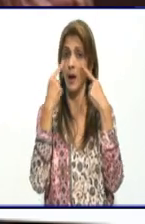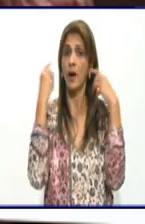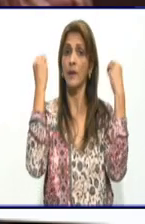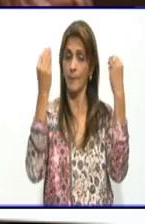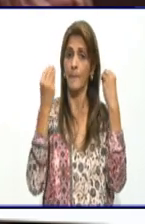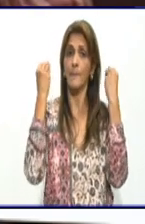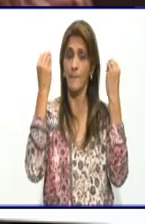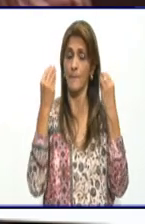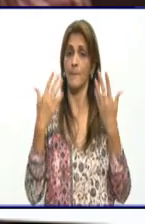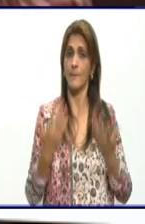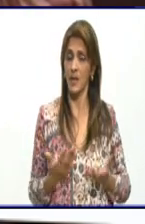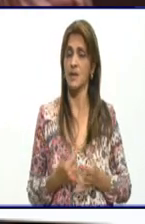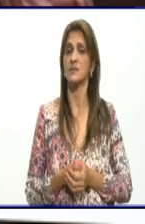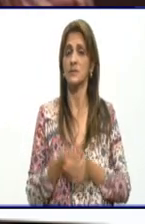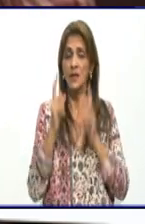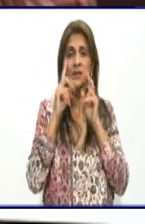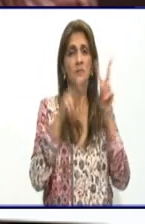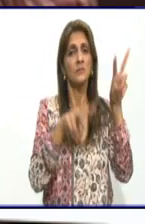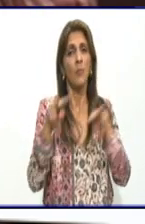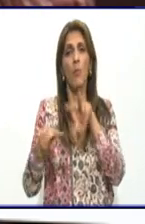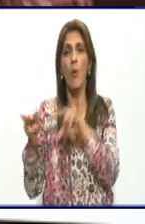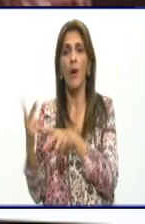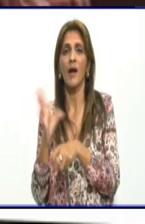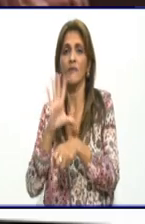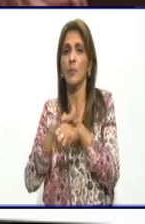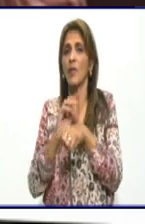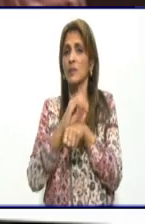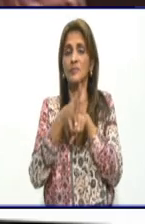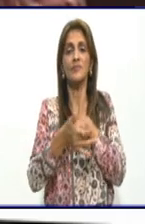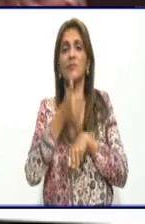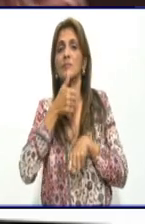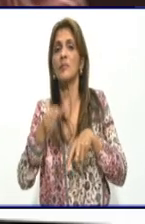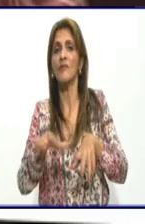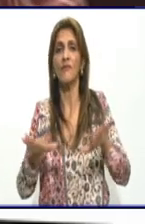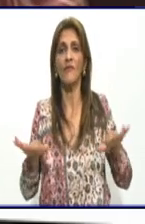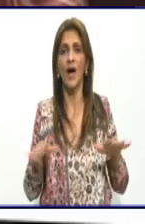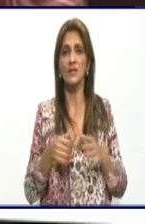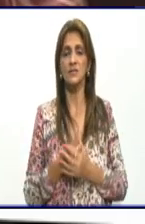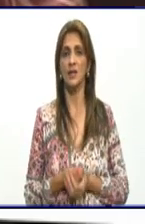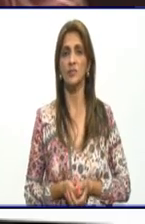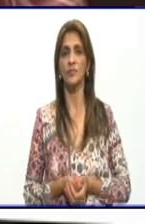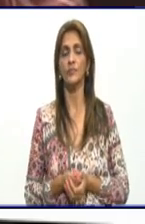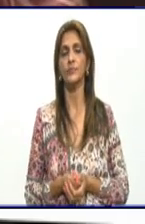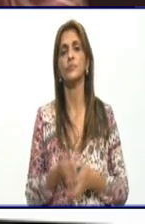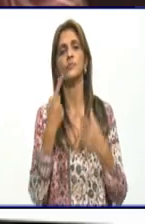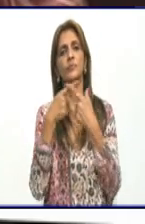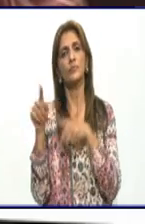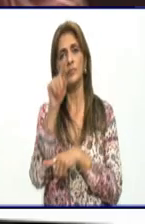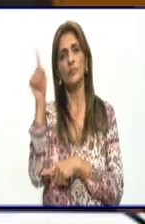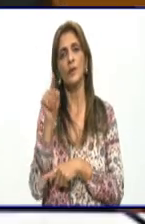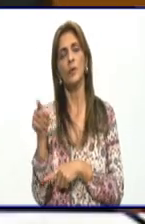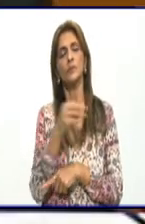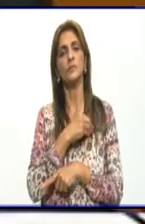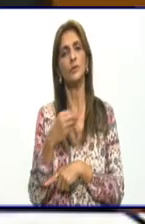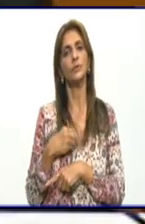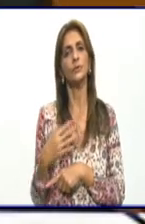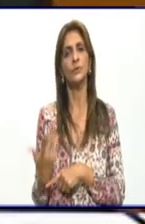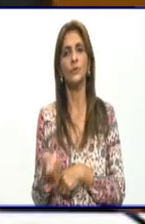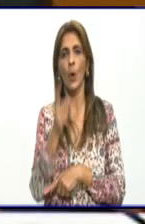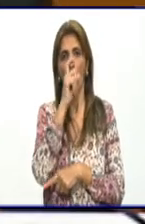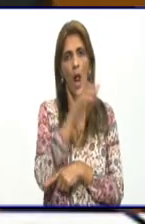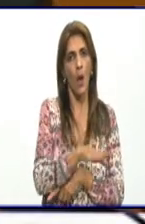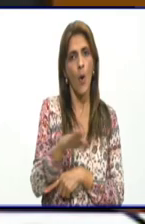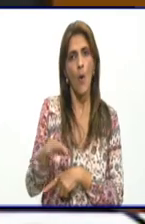sea buscar la enfermedad. Doctora, en el tema de los pediátricos, ¿cómo estamos? Sí,